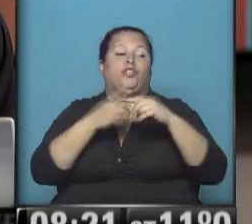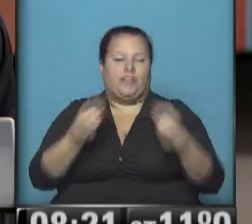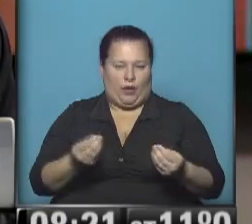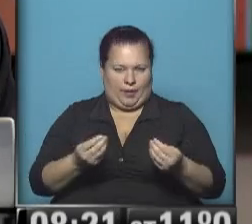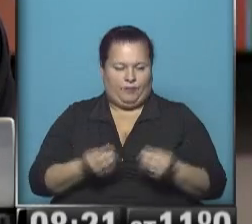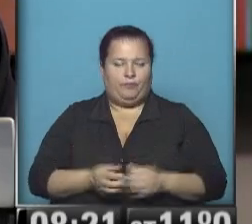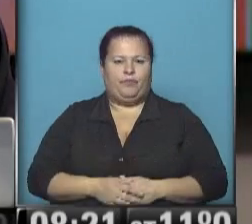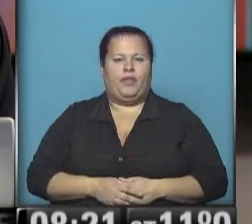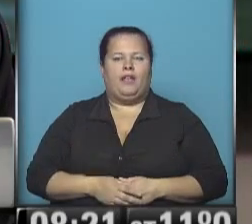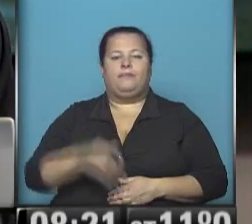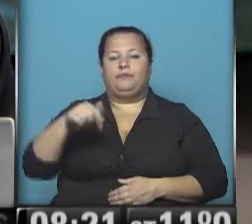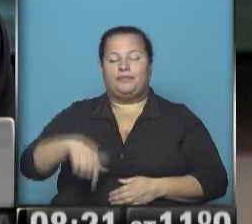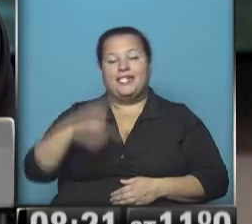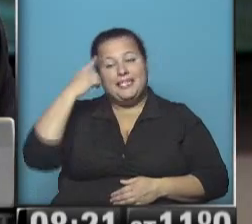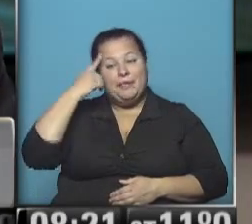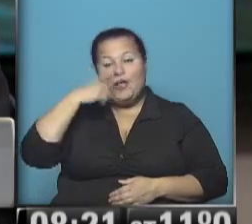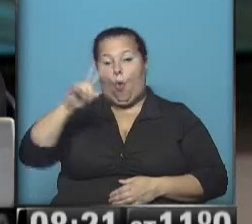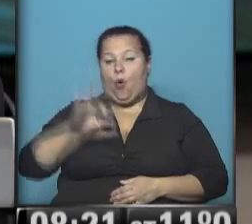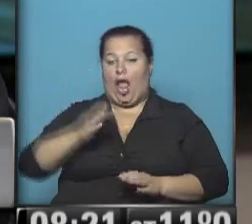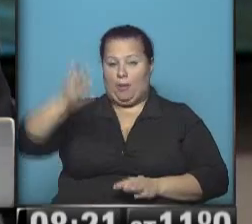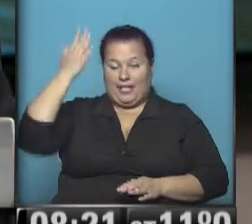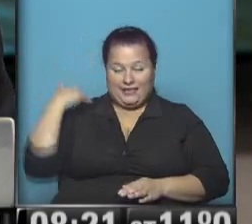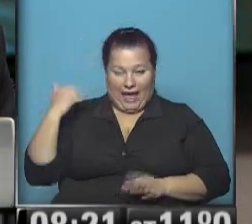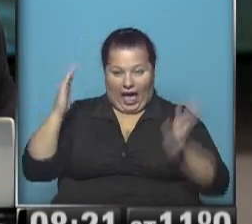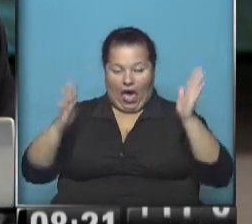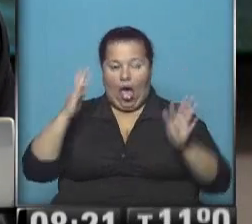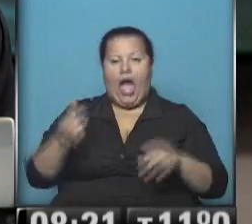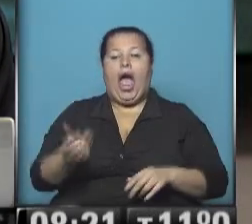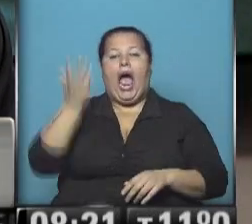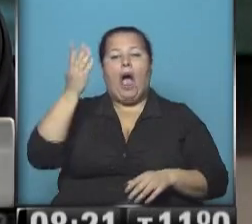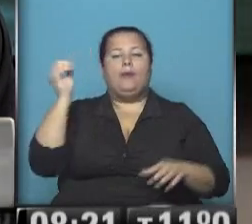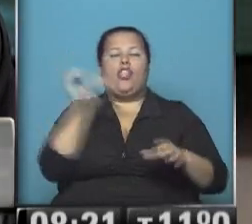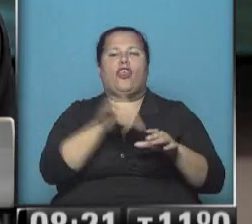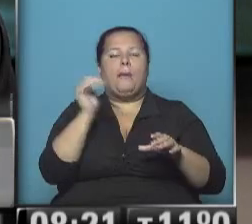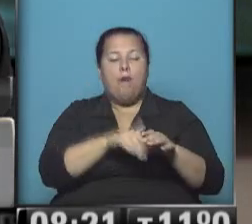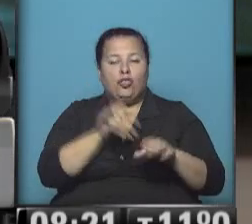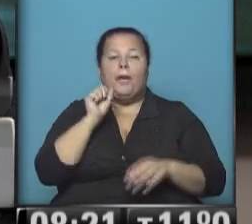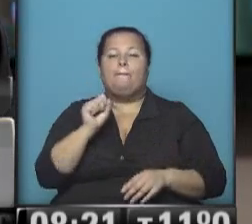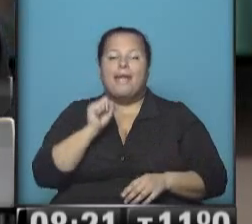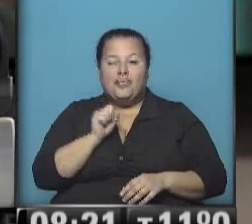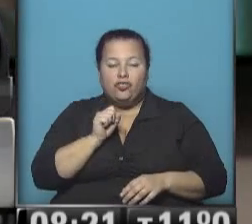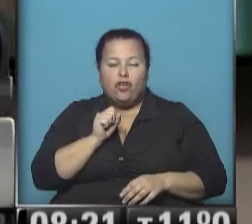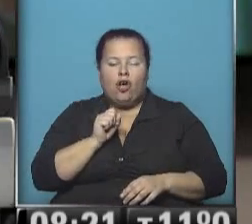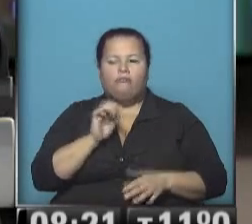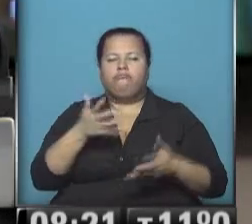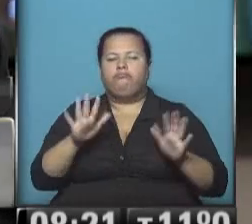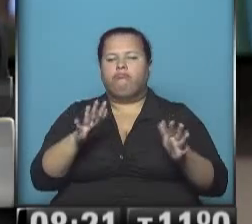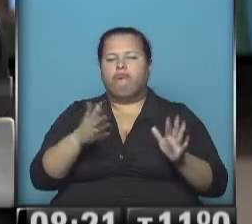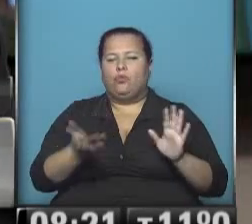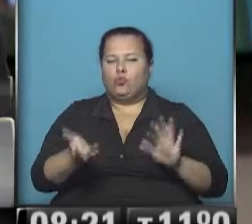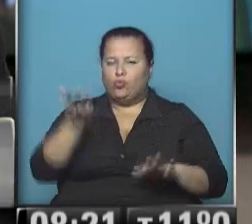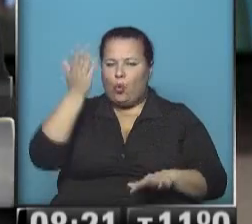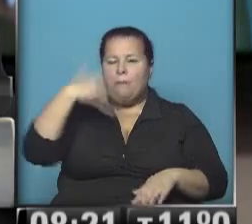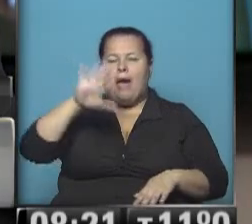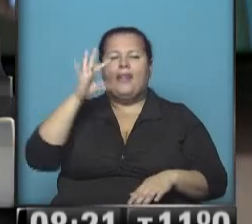este digamos si tomamos el último año el aumento de los depósitos en pesos está subiendo a